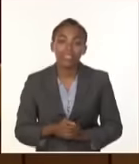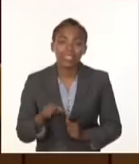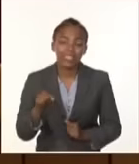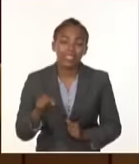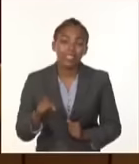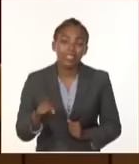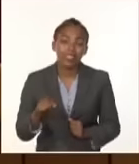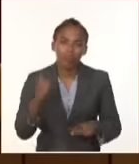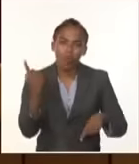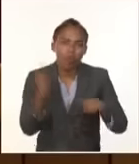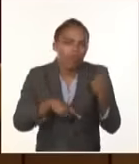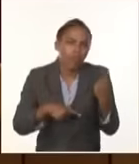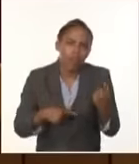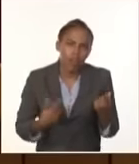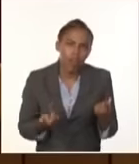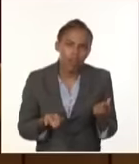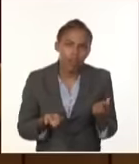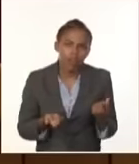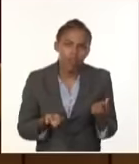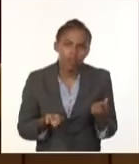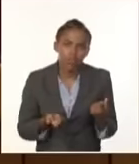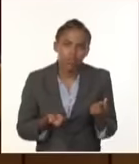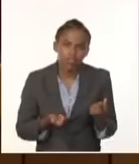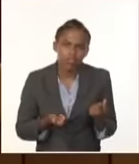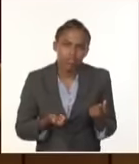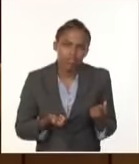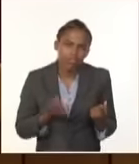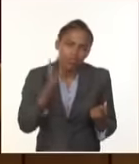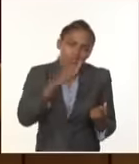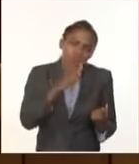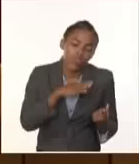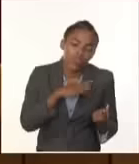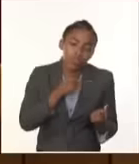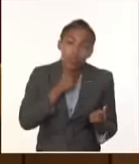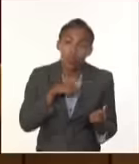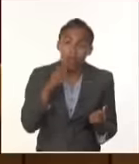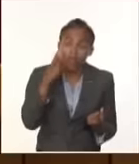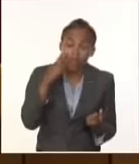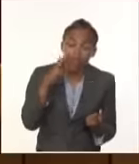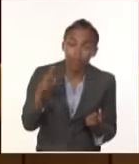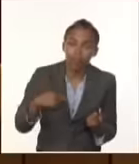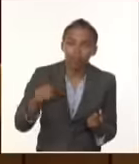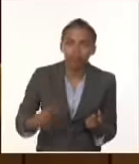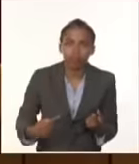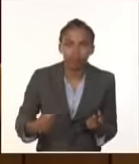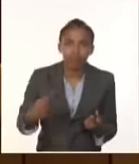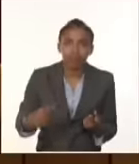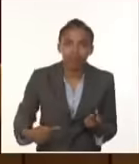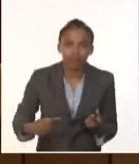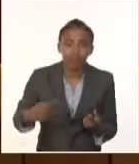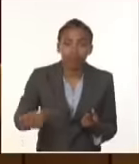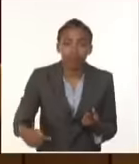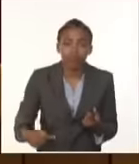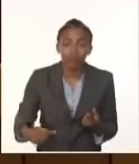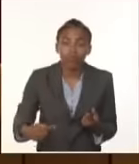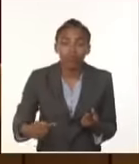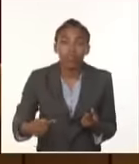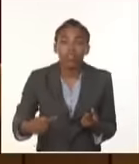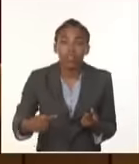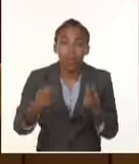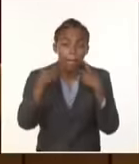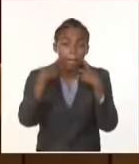paradójico, indignante, ver cómo se suceden uno tras otro importantes eventos